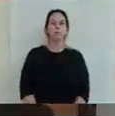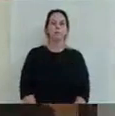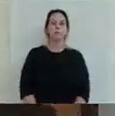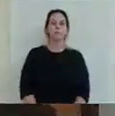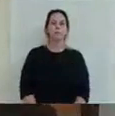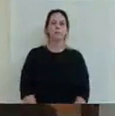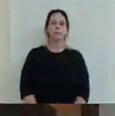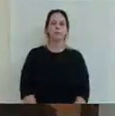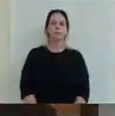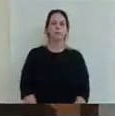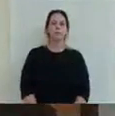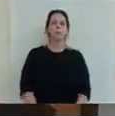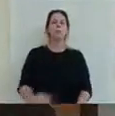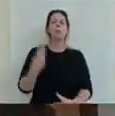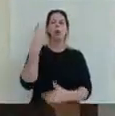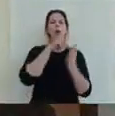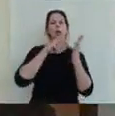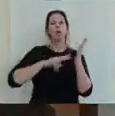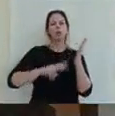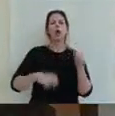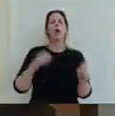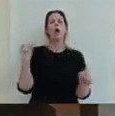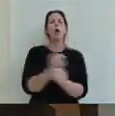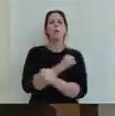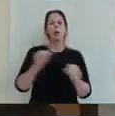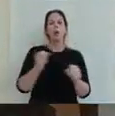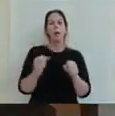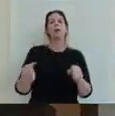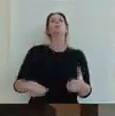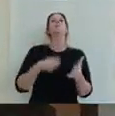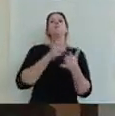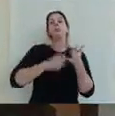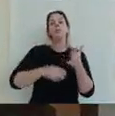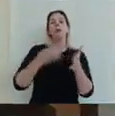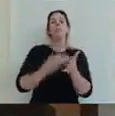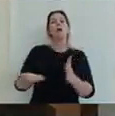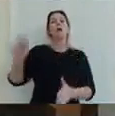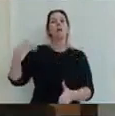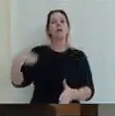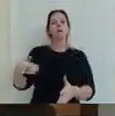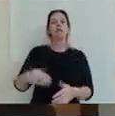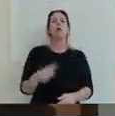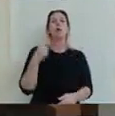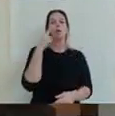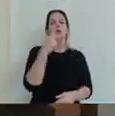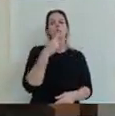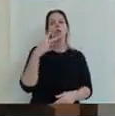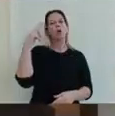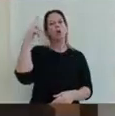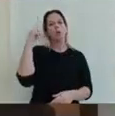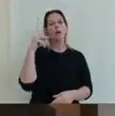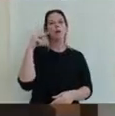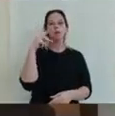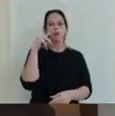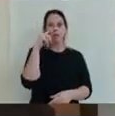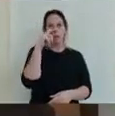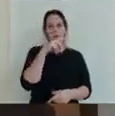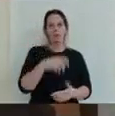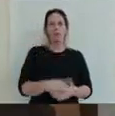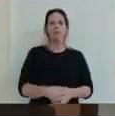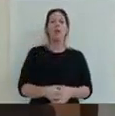Segundo punto, lectura y aprobación del acta de la sesión anterior, acta número 1297, correspondiente a la segunda sesión extraordinaria